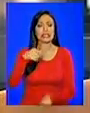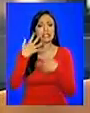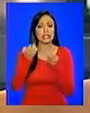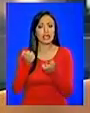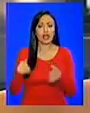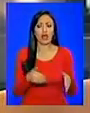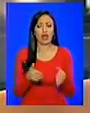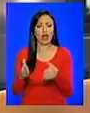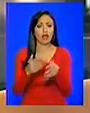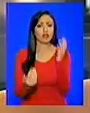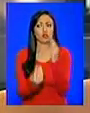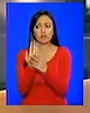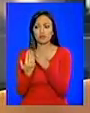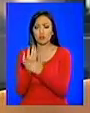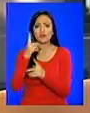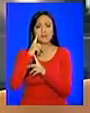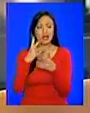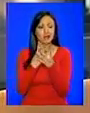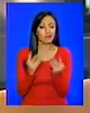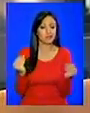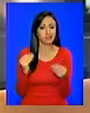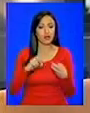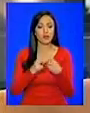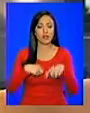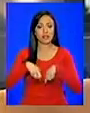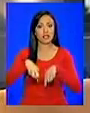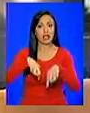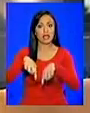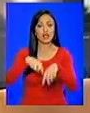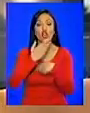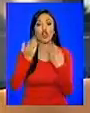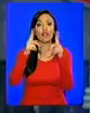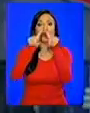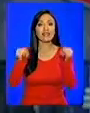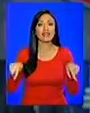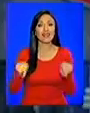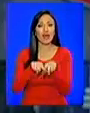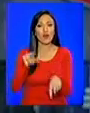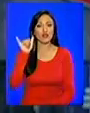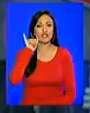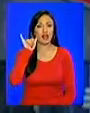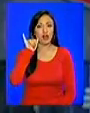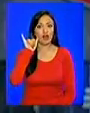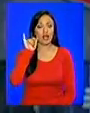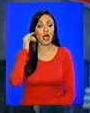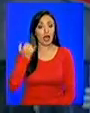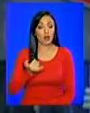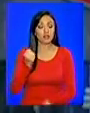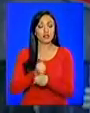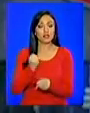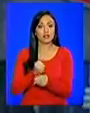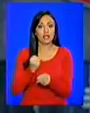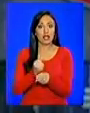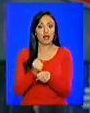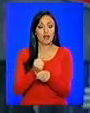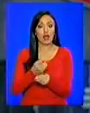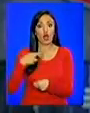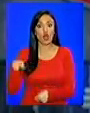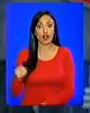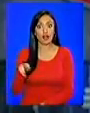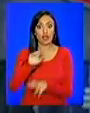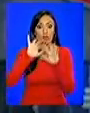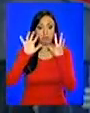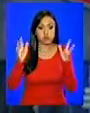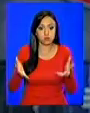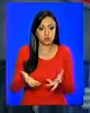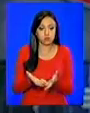para descongestionar el tránsito en zonas conflictivas como en el sector del Triángulo. Al momento se desarrollan trabajos de embaulamiento en el río Pita y se